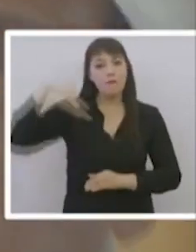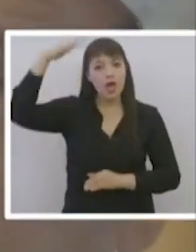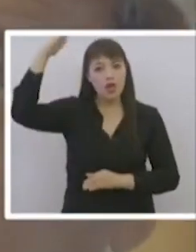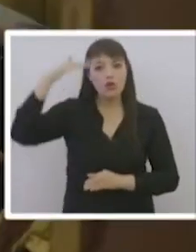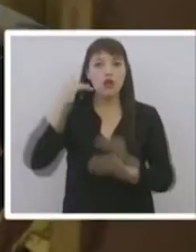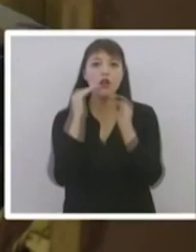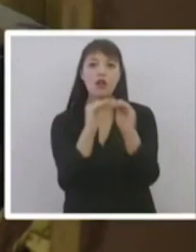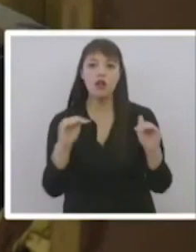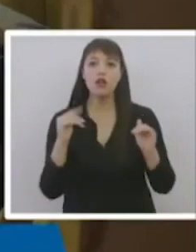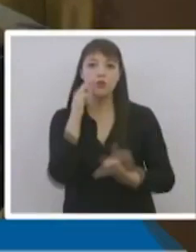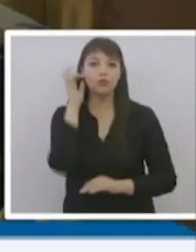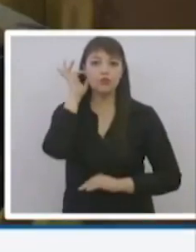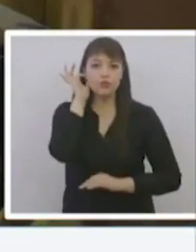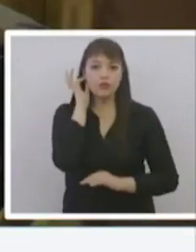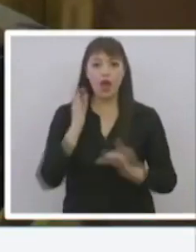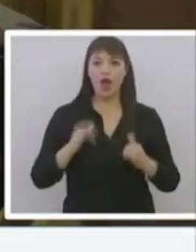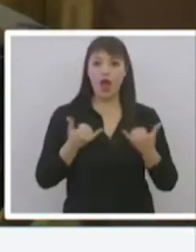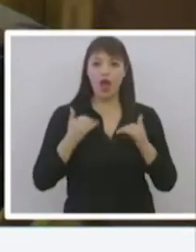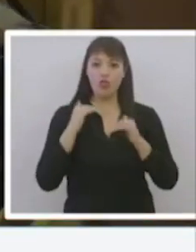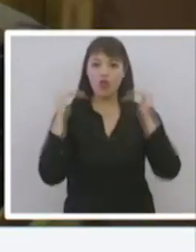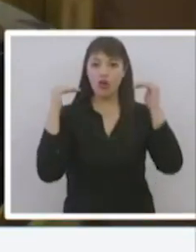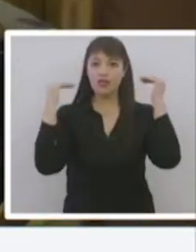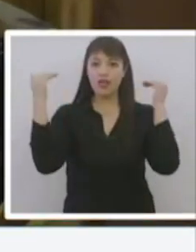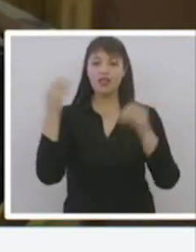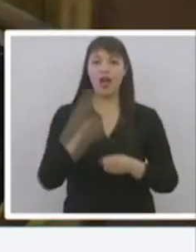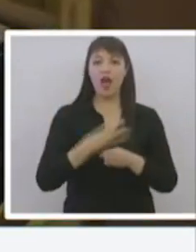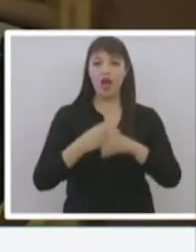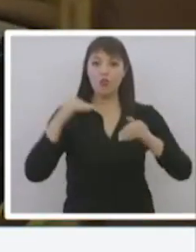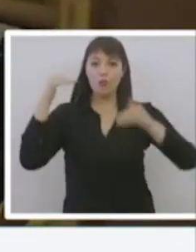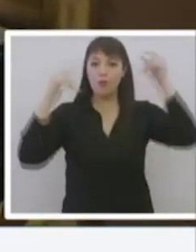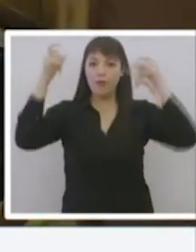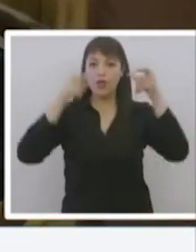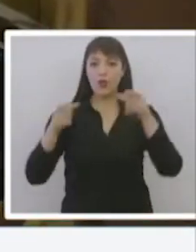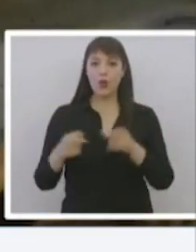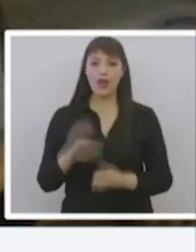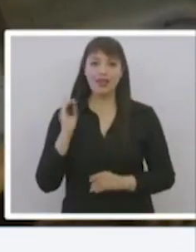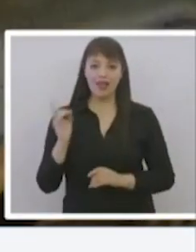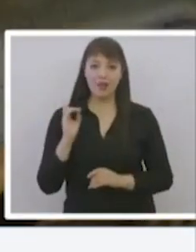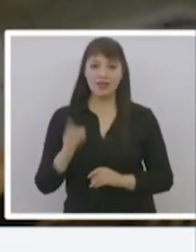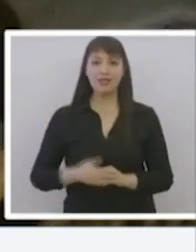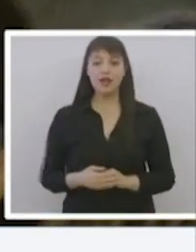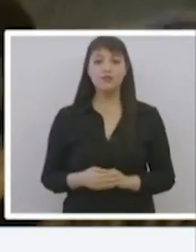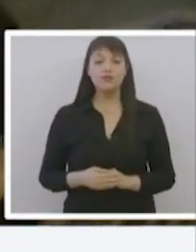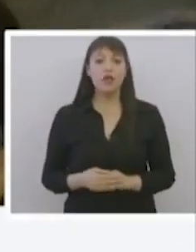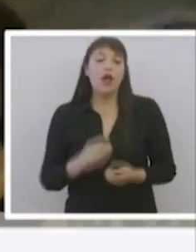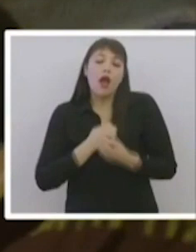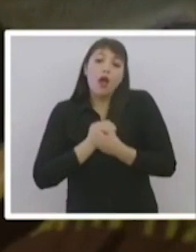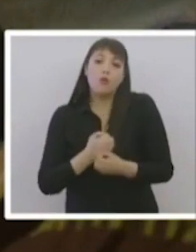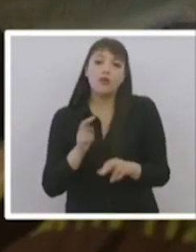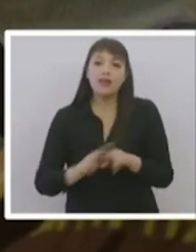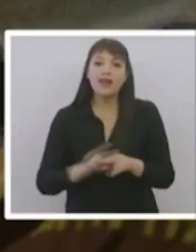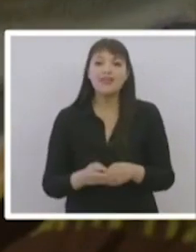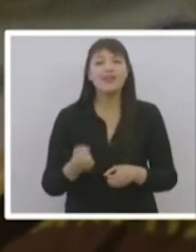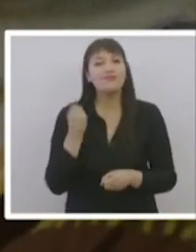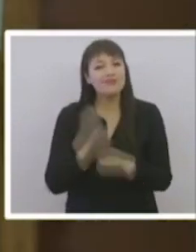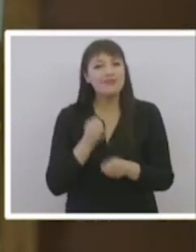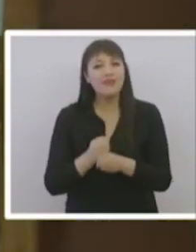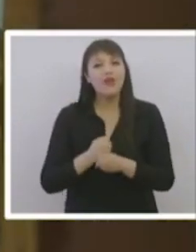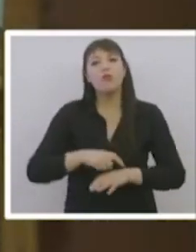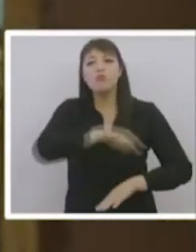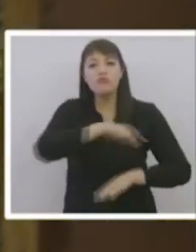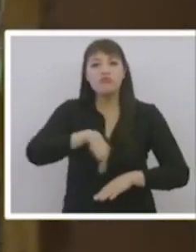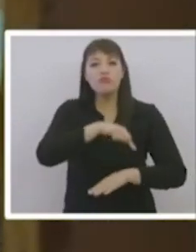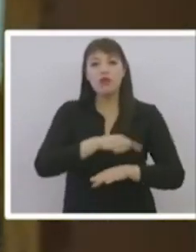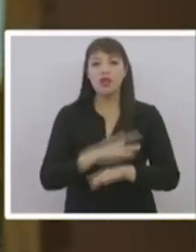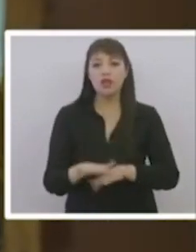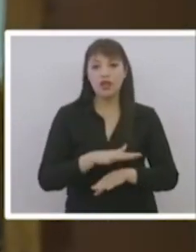especialmente técnica. Los centros comunitarios de cuidado, que es una iniciativa nueva, una oferta con la que no contábamos, también viene